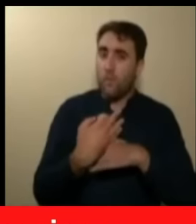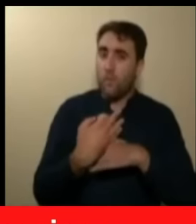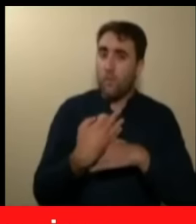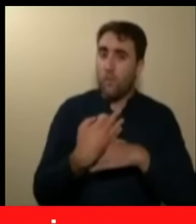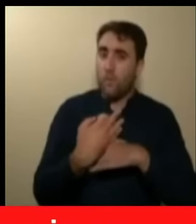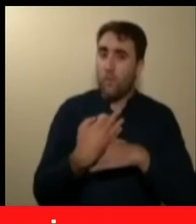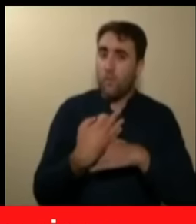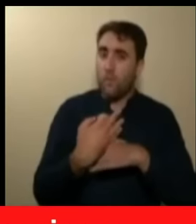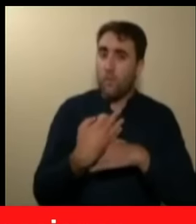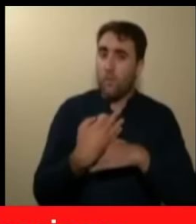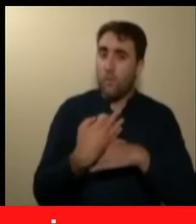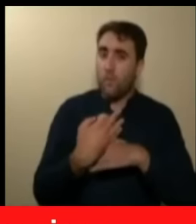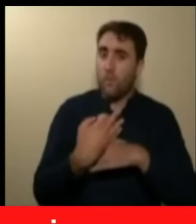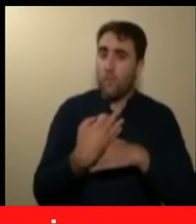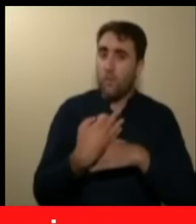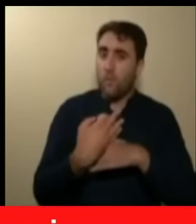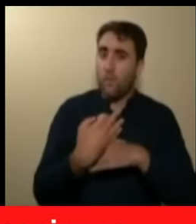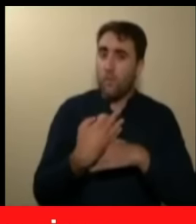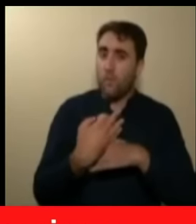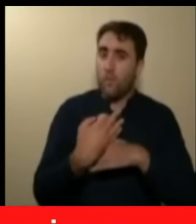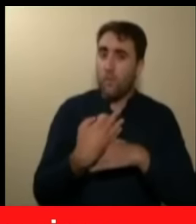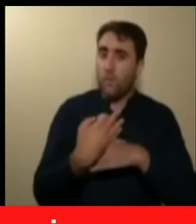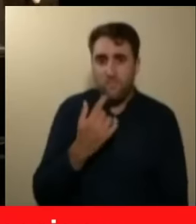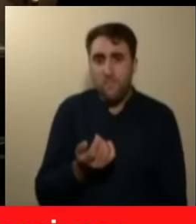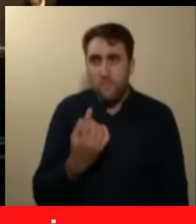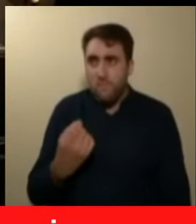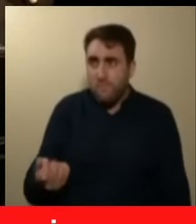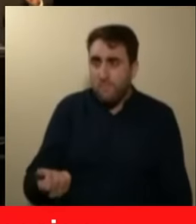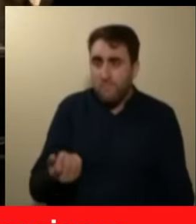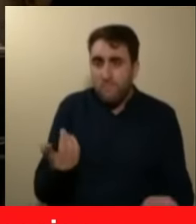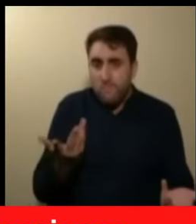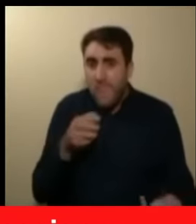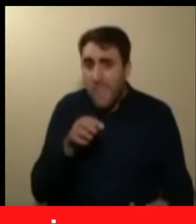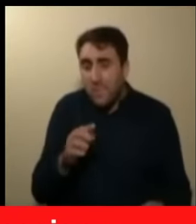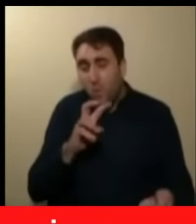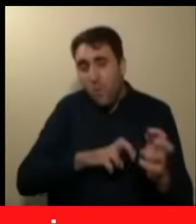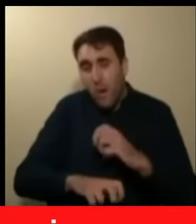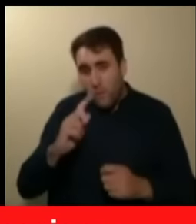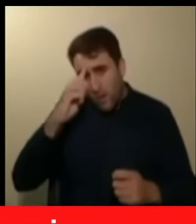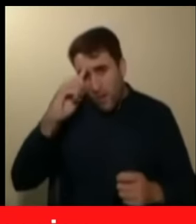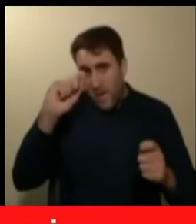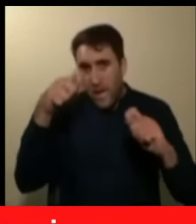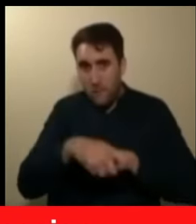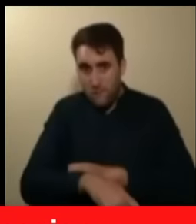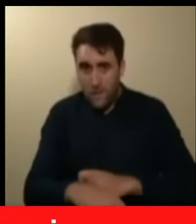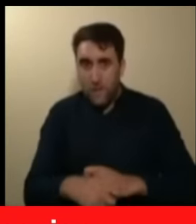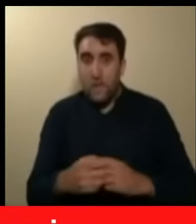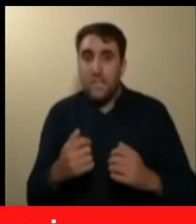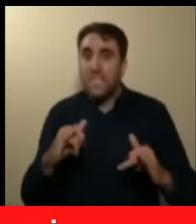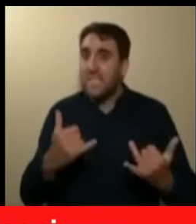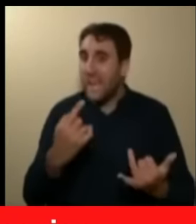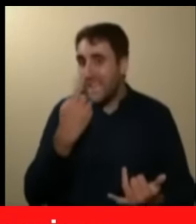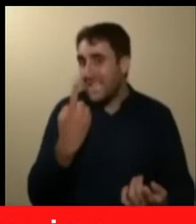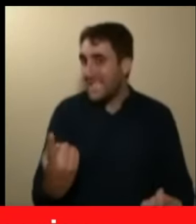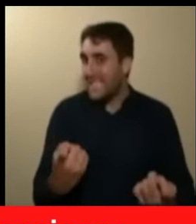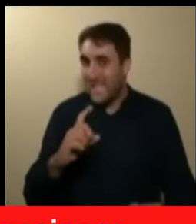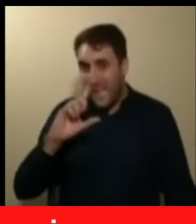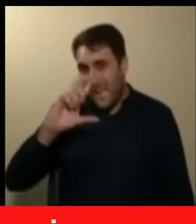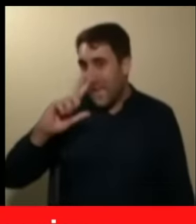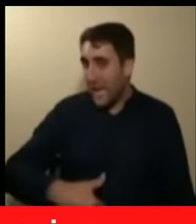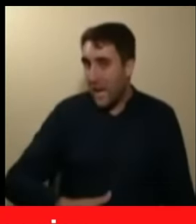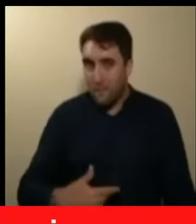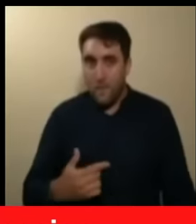para nada en el futuro. Contra eso tenemos que combatir. El sentido de urgencia es encarar eso ya. Y ese es